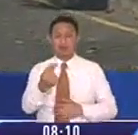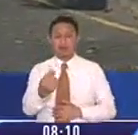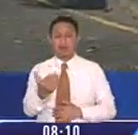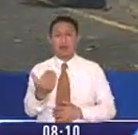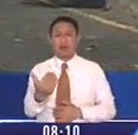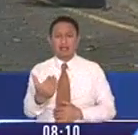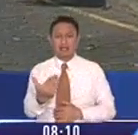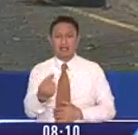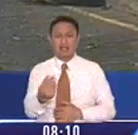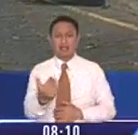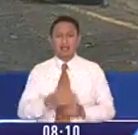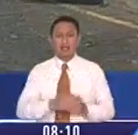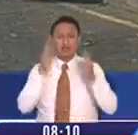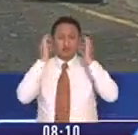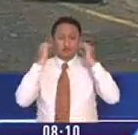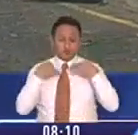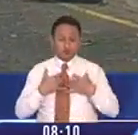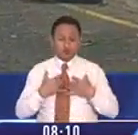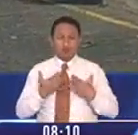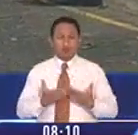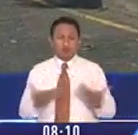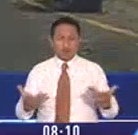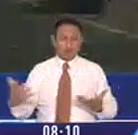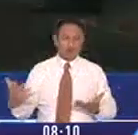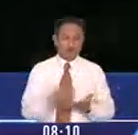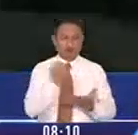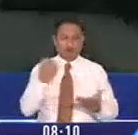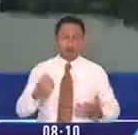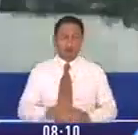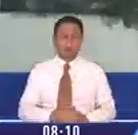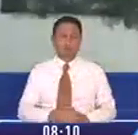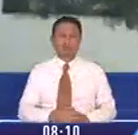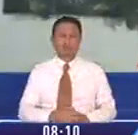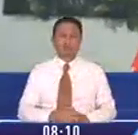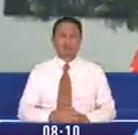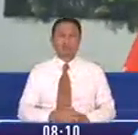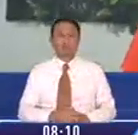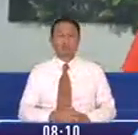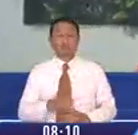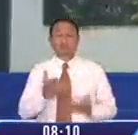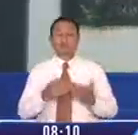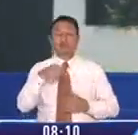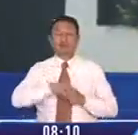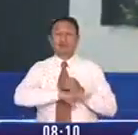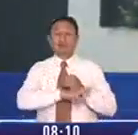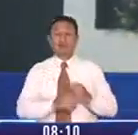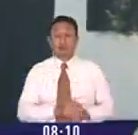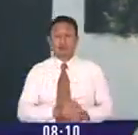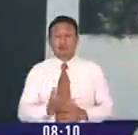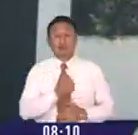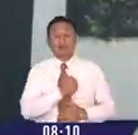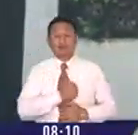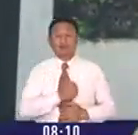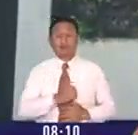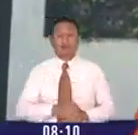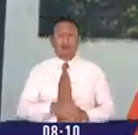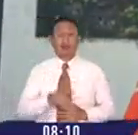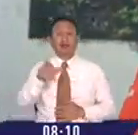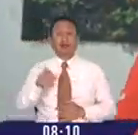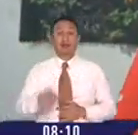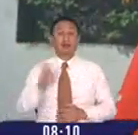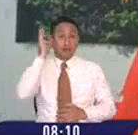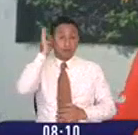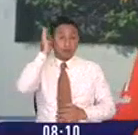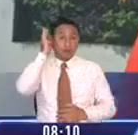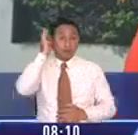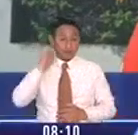el dinero, las joyas y otros artículos de valor. El motivo fue robo aparentemente. Lamentablemente la víctima,